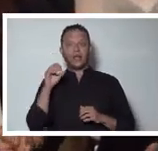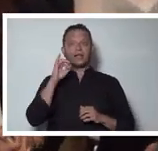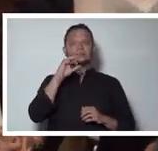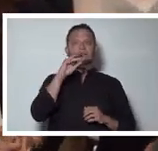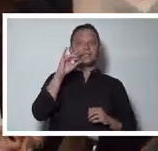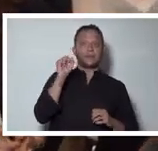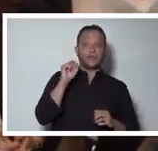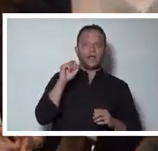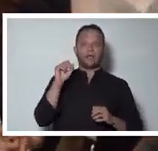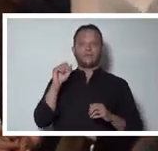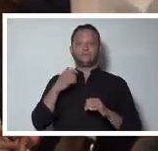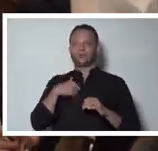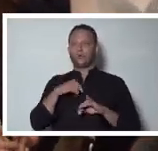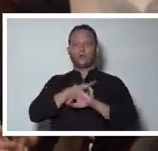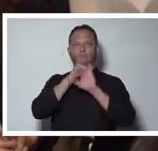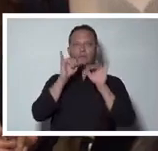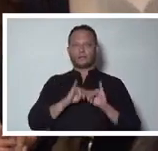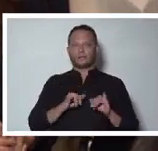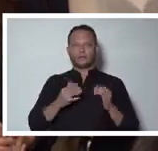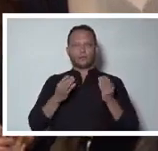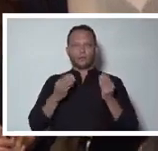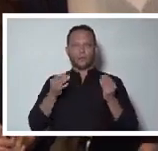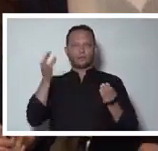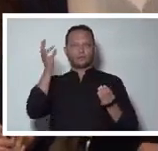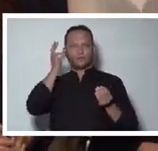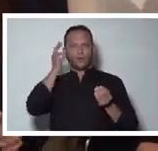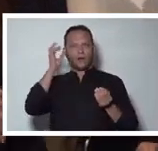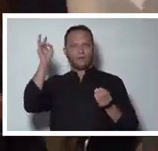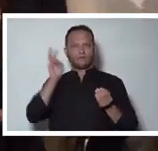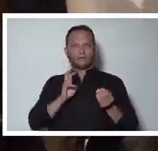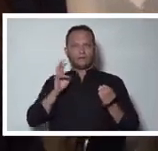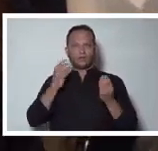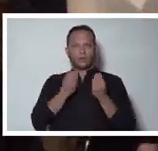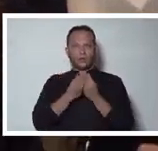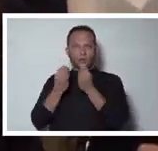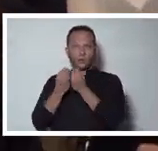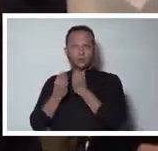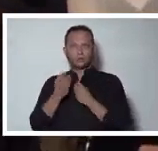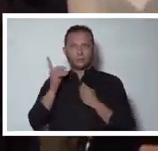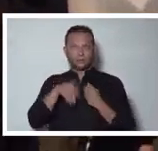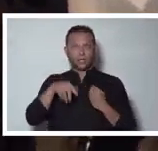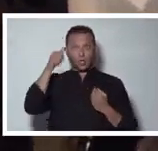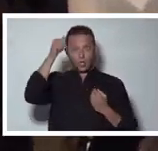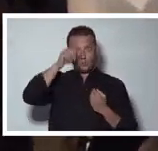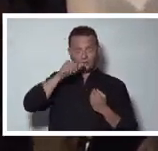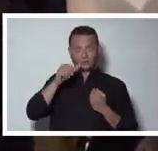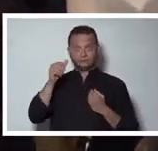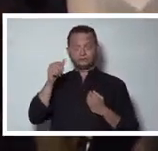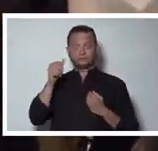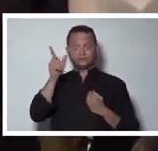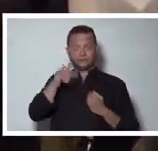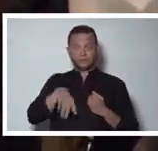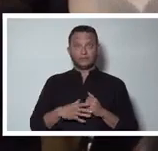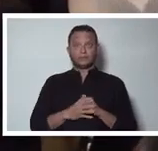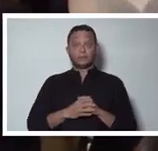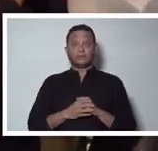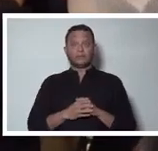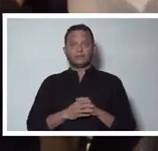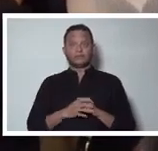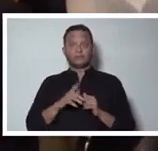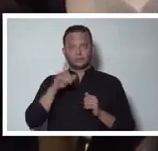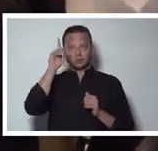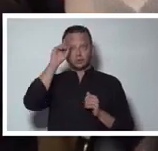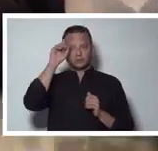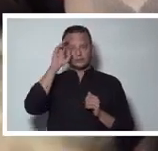lilit estoy feliz de estar con tantas mujeres hoy aquí y también con tantos hombres me sigues